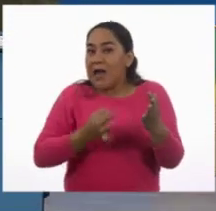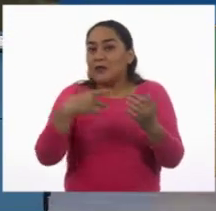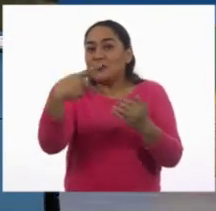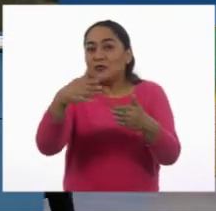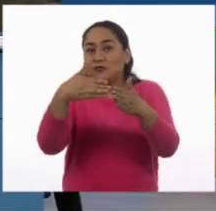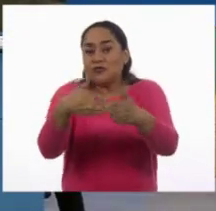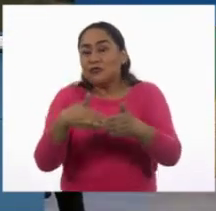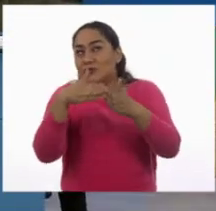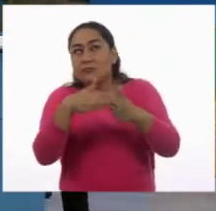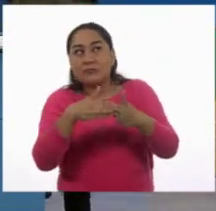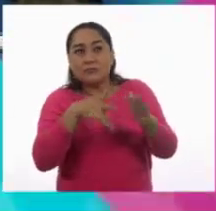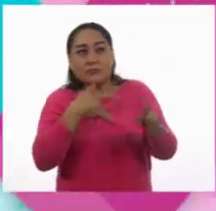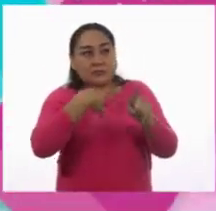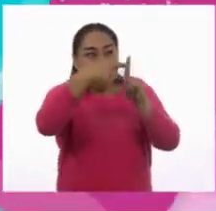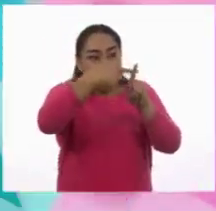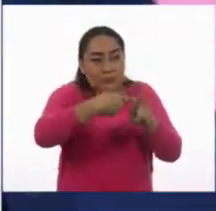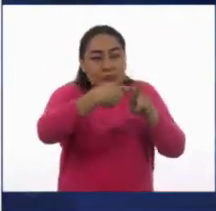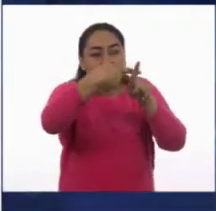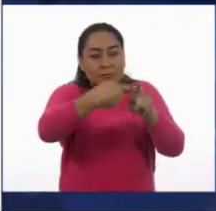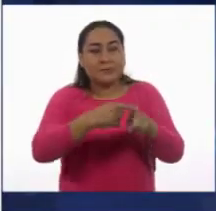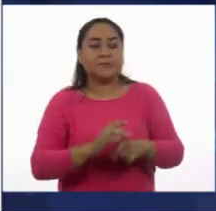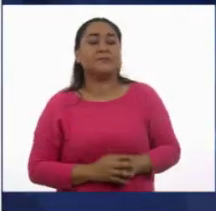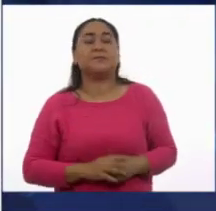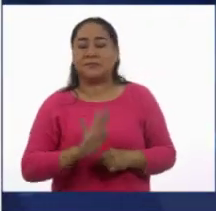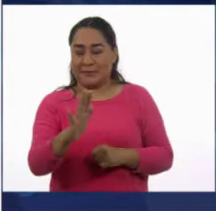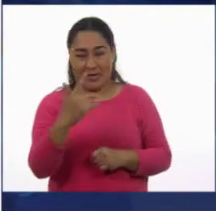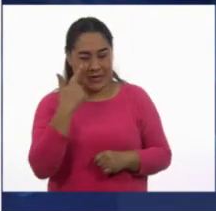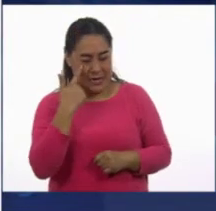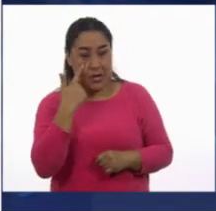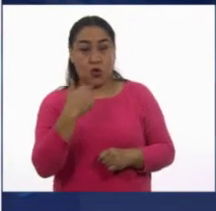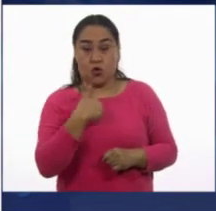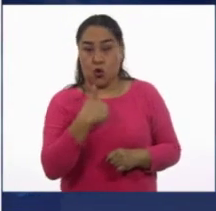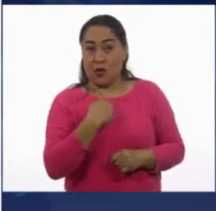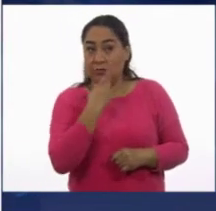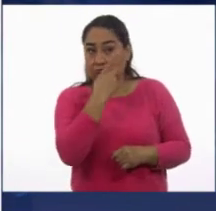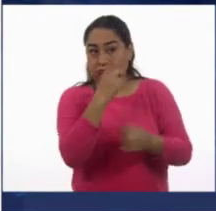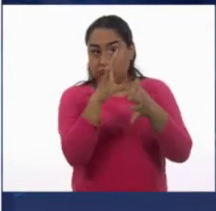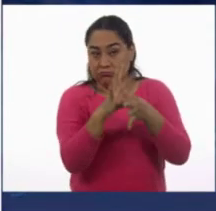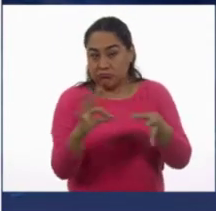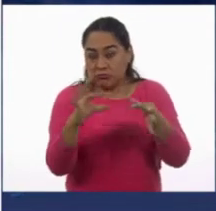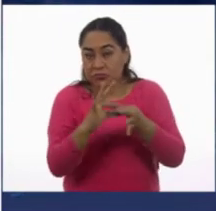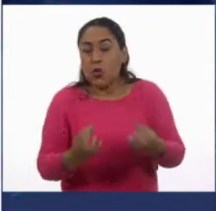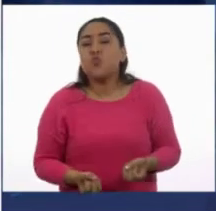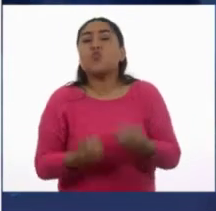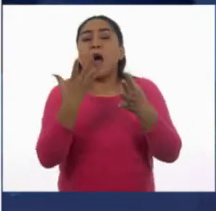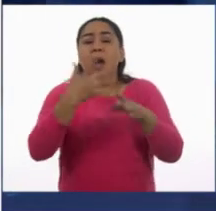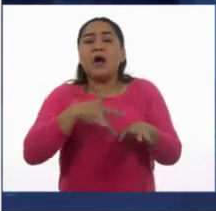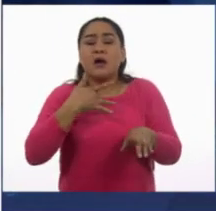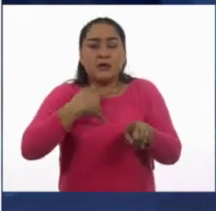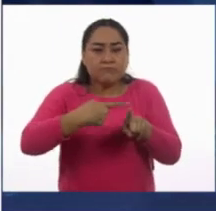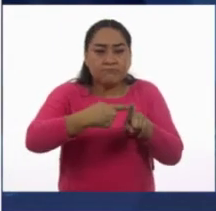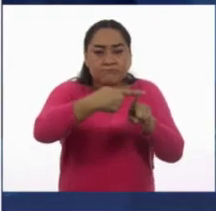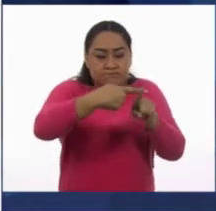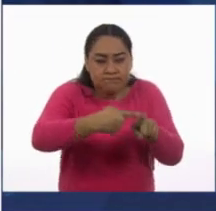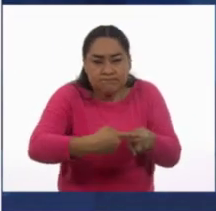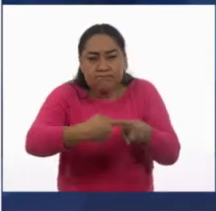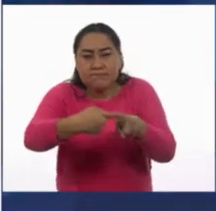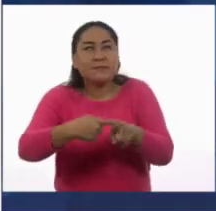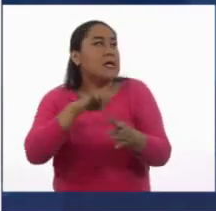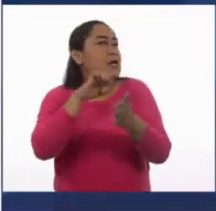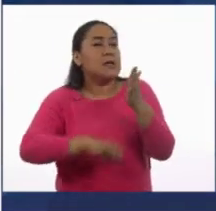nave. Sí. Fíjate bien, perfecto. Si cuando digamos las coordenadas, yo te digo